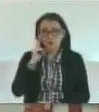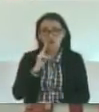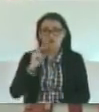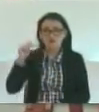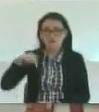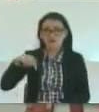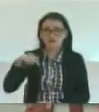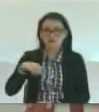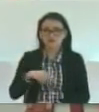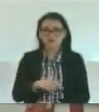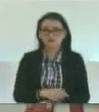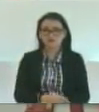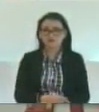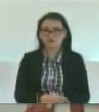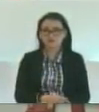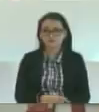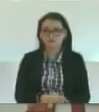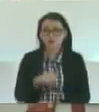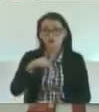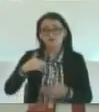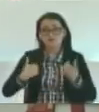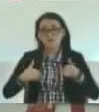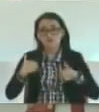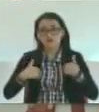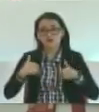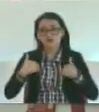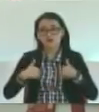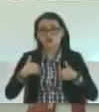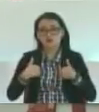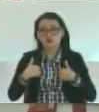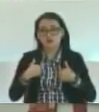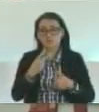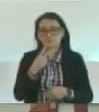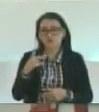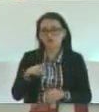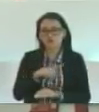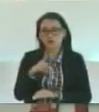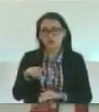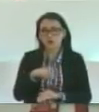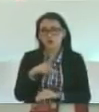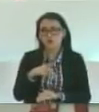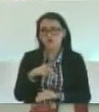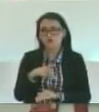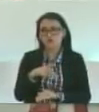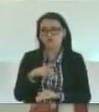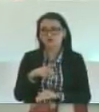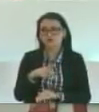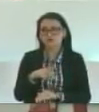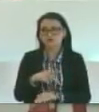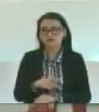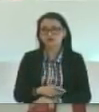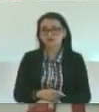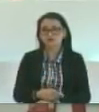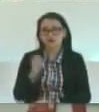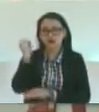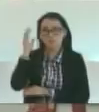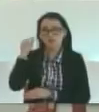venido hoy miércoles, a 24 horas de que cierre la campaña